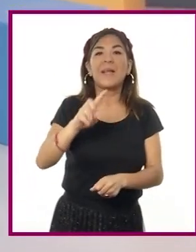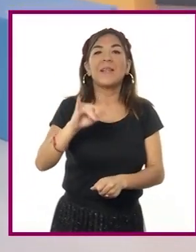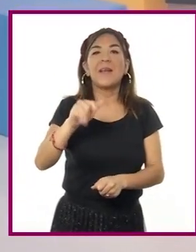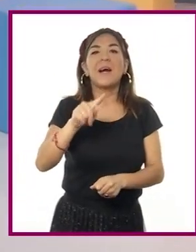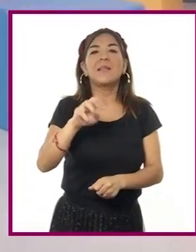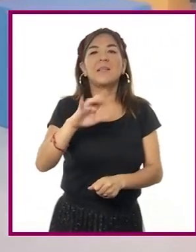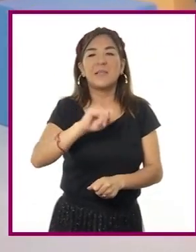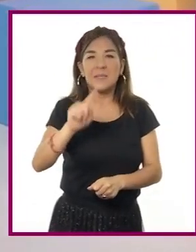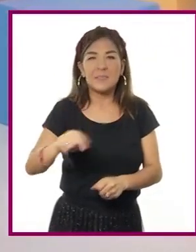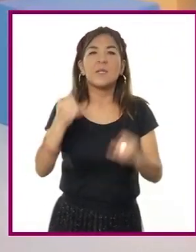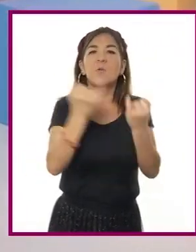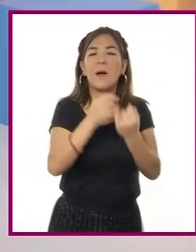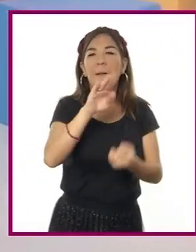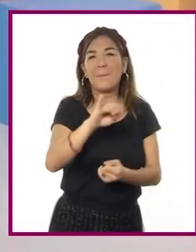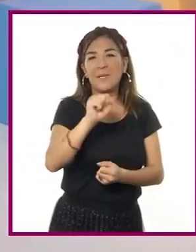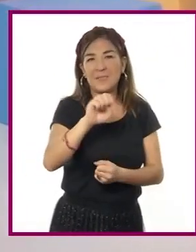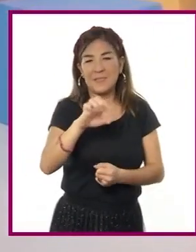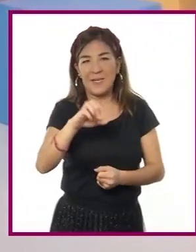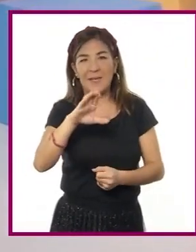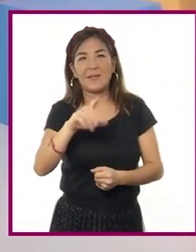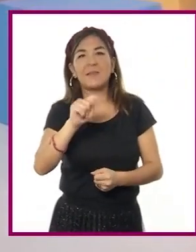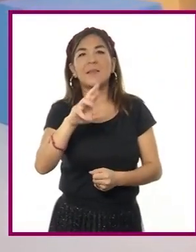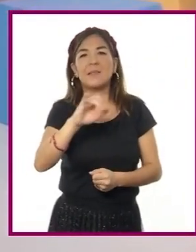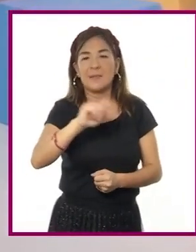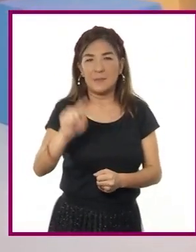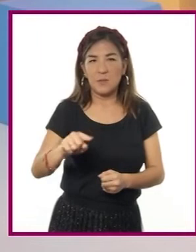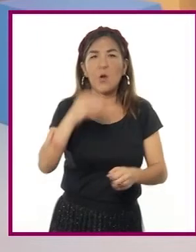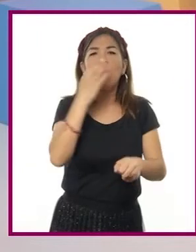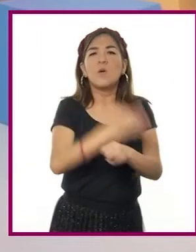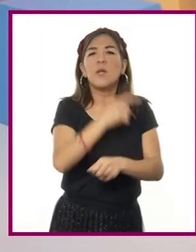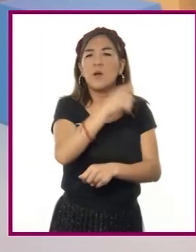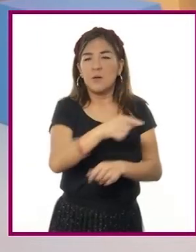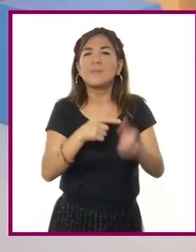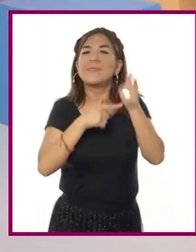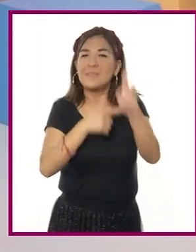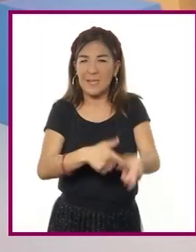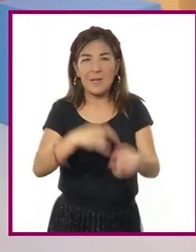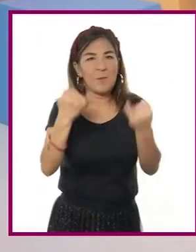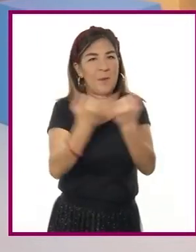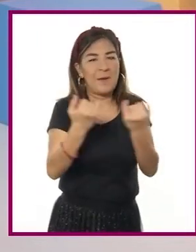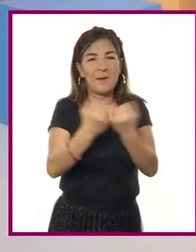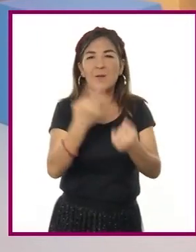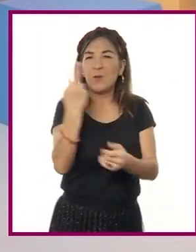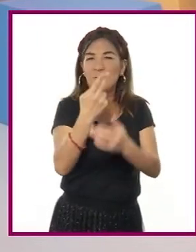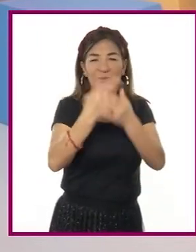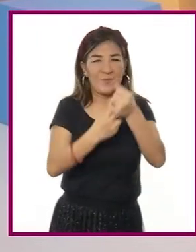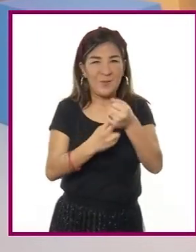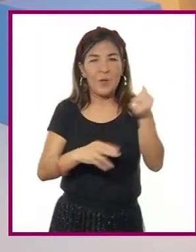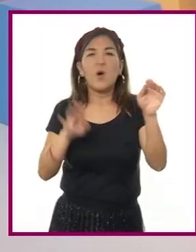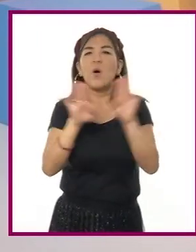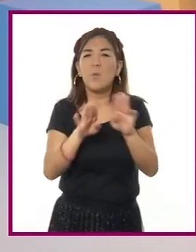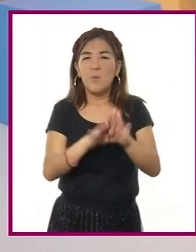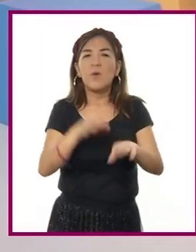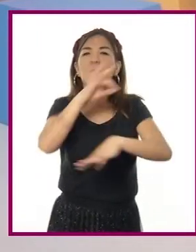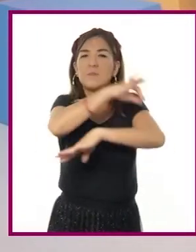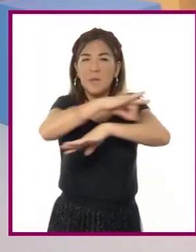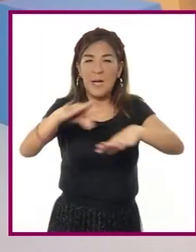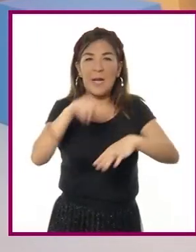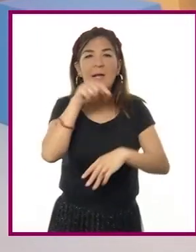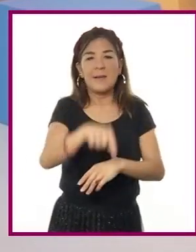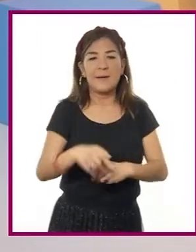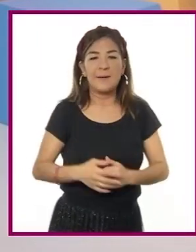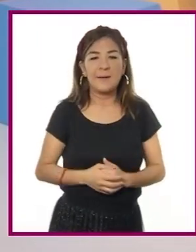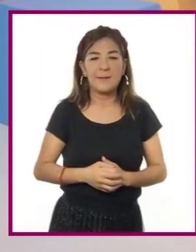bisectriz. Para continuar con el uso de la mediatriz de un segmento y la bisectriz de un ángulo, se construye uno de los